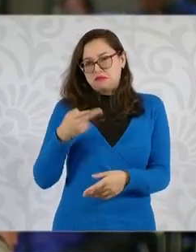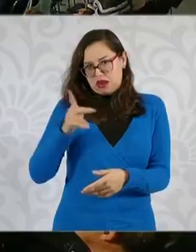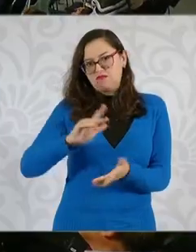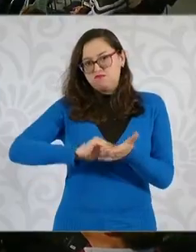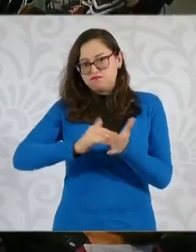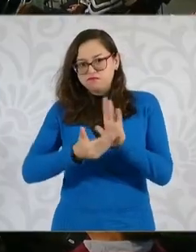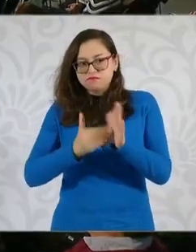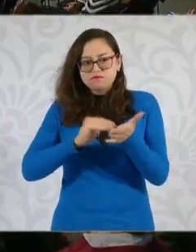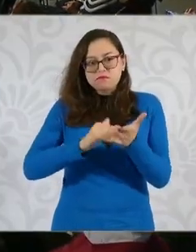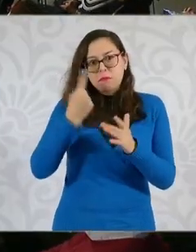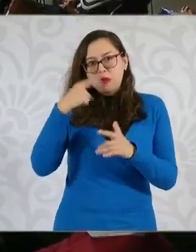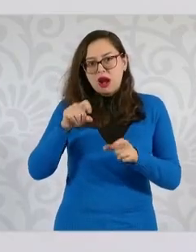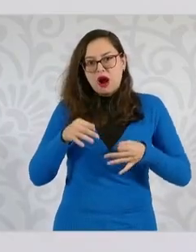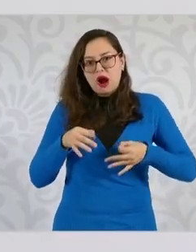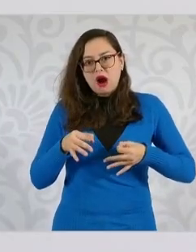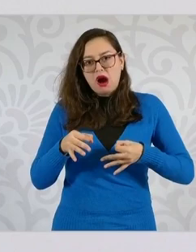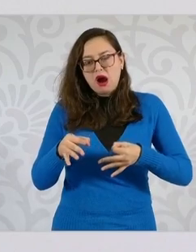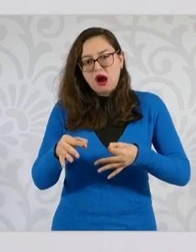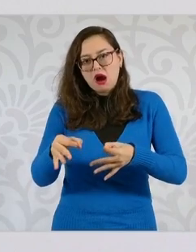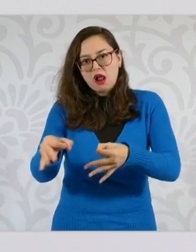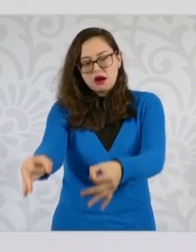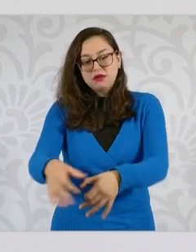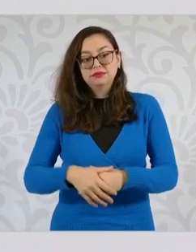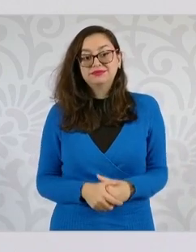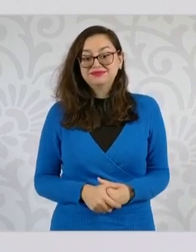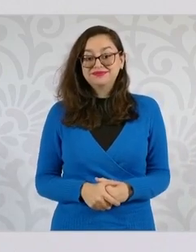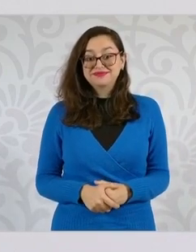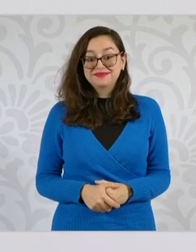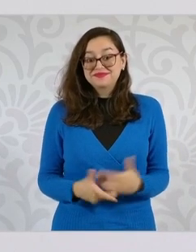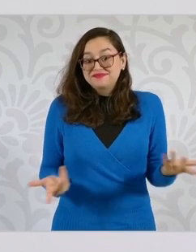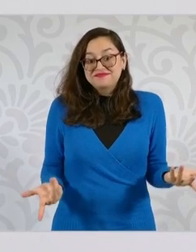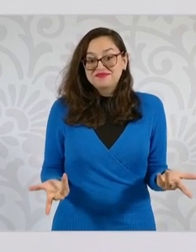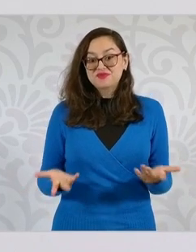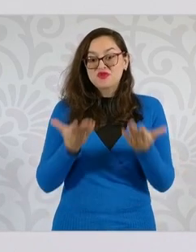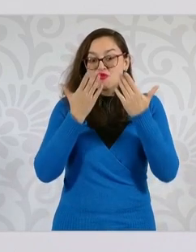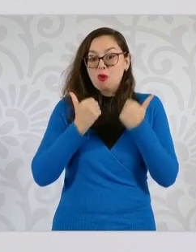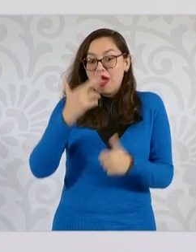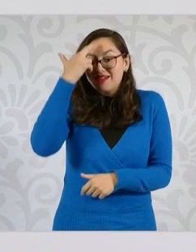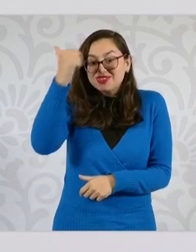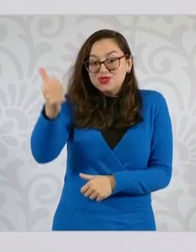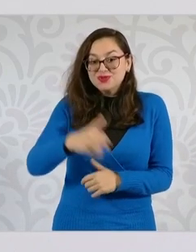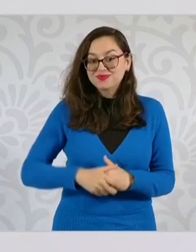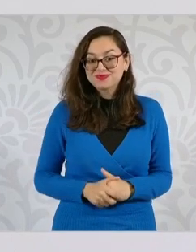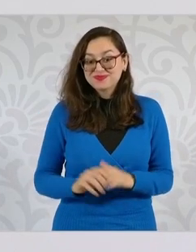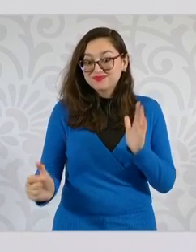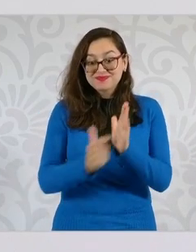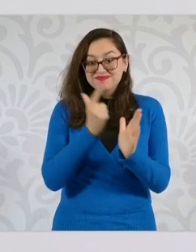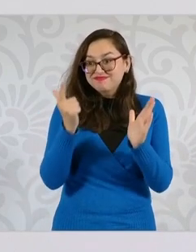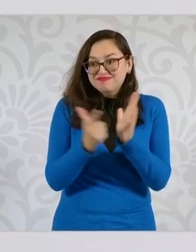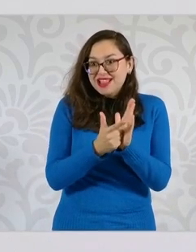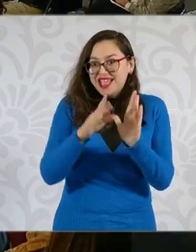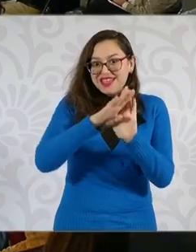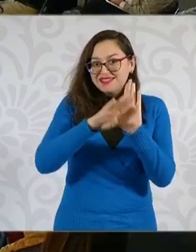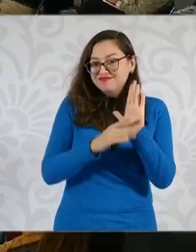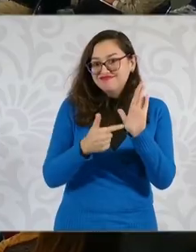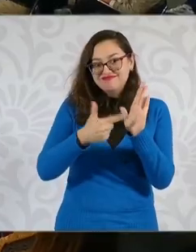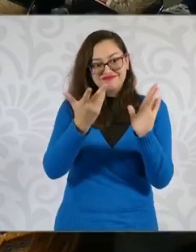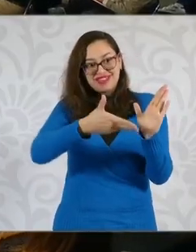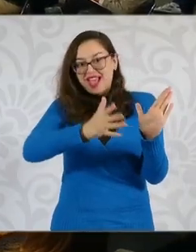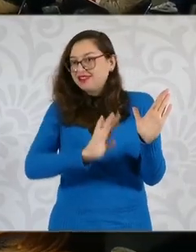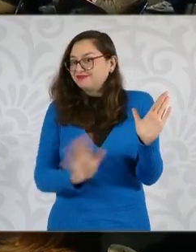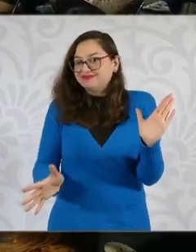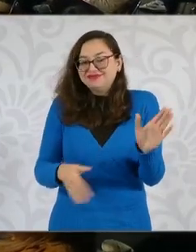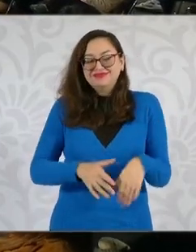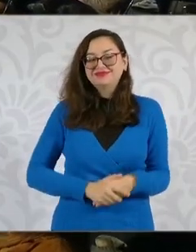no tienen sustento jurídico no hay sustento jurídico Ok, perfecto y por otro tema